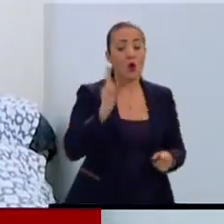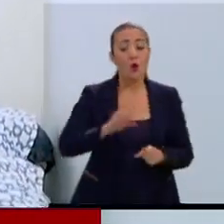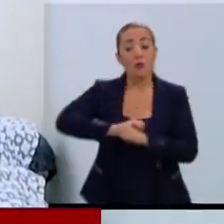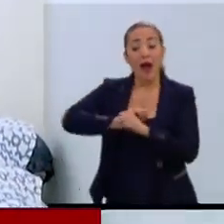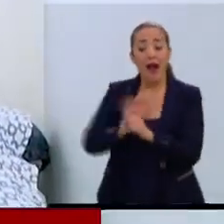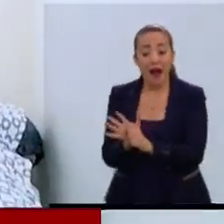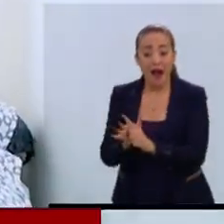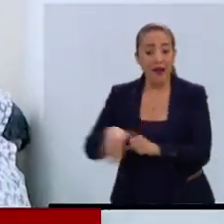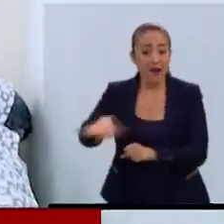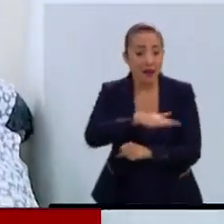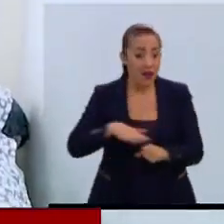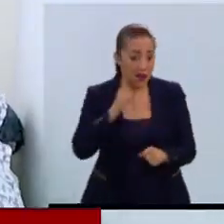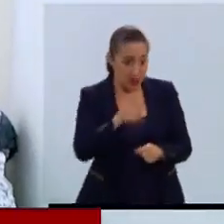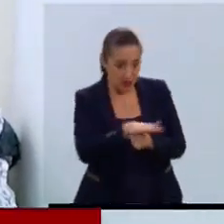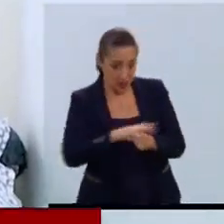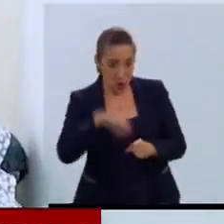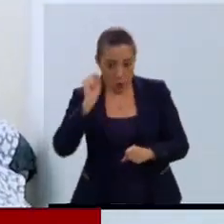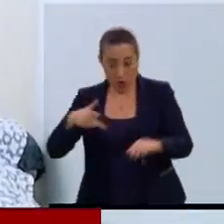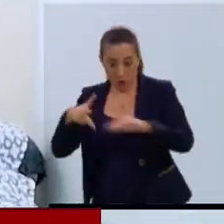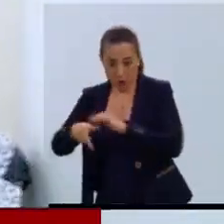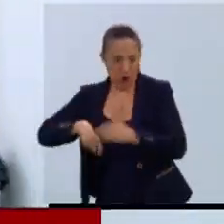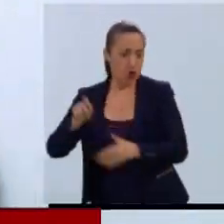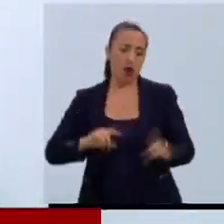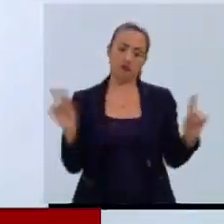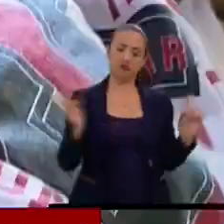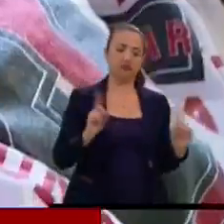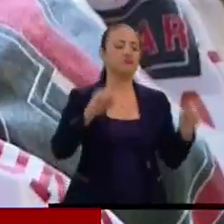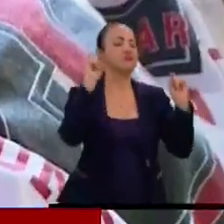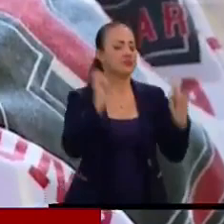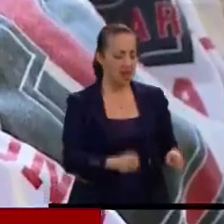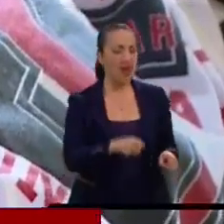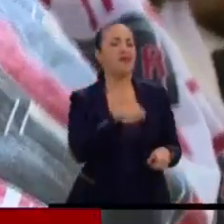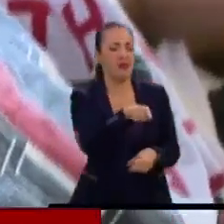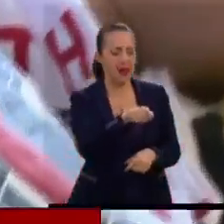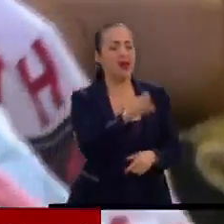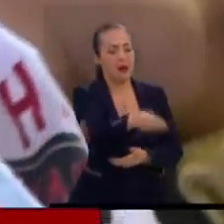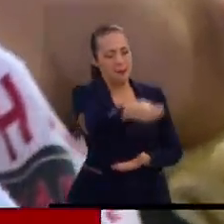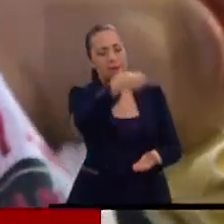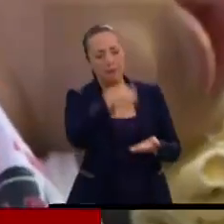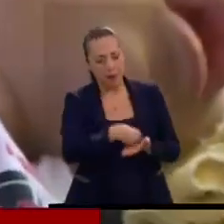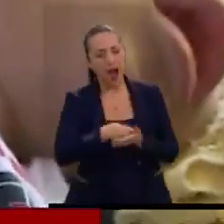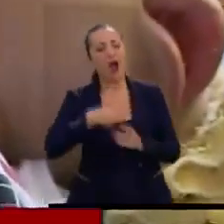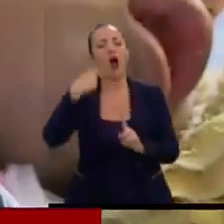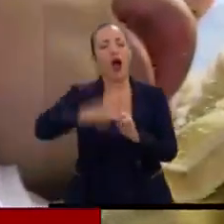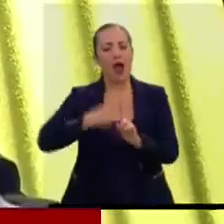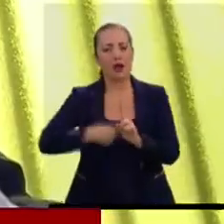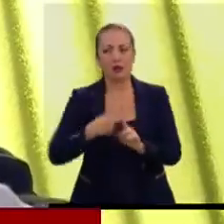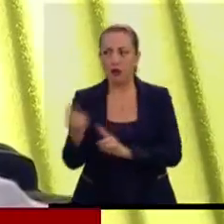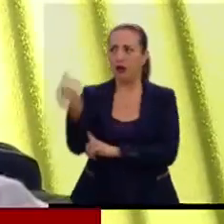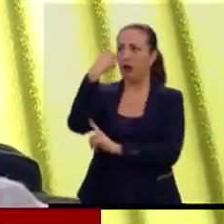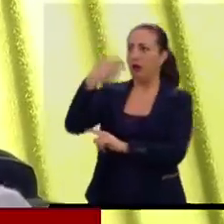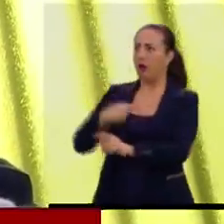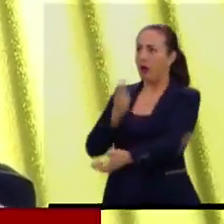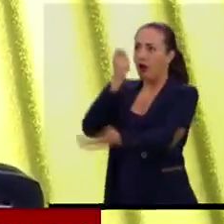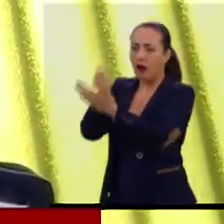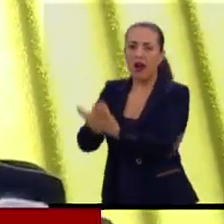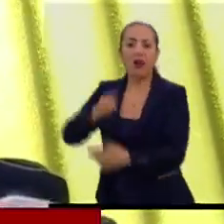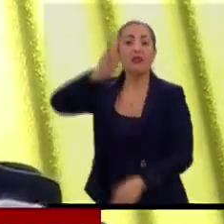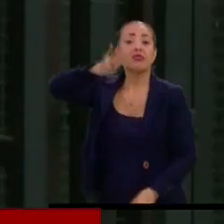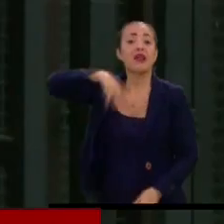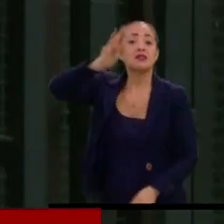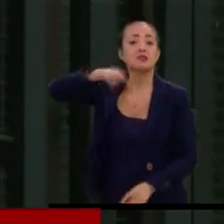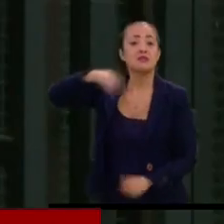da para terminar el contrato. Entonces ellos piden de que pague el canon de arrendamiento, que son 3 meses de arriendo,